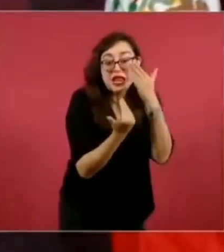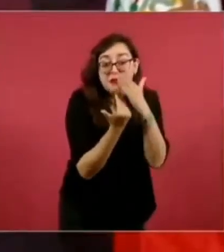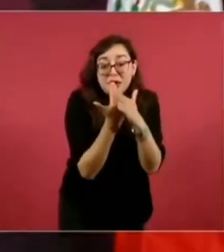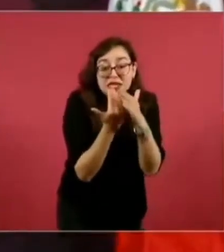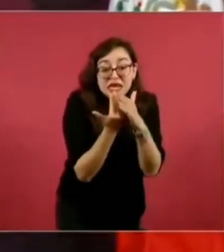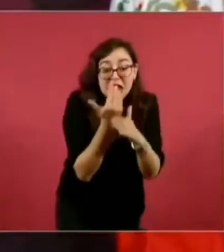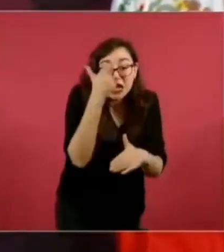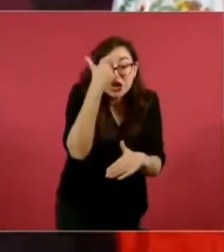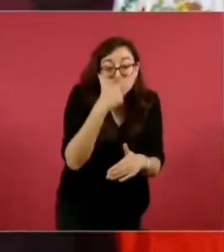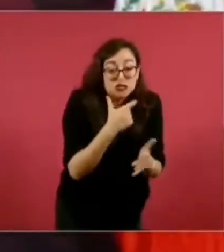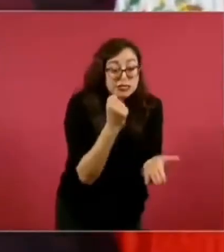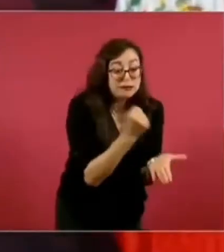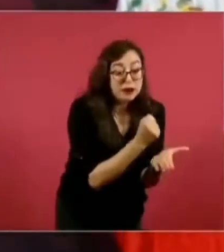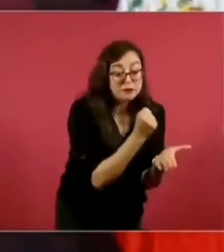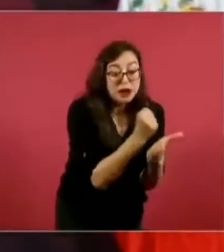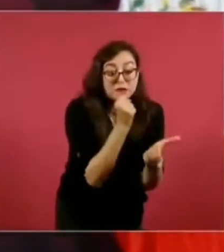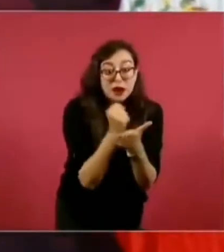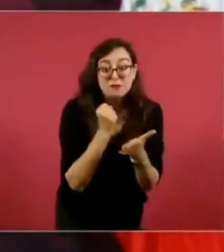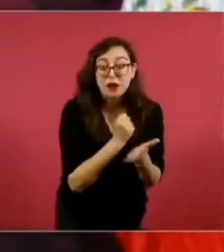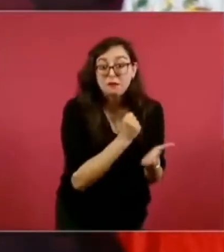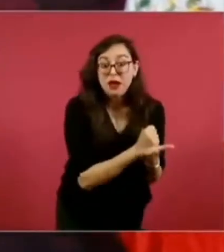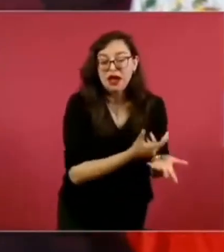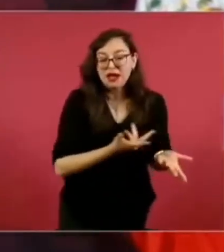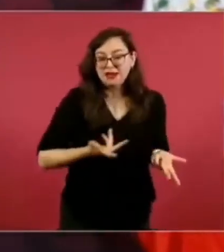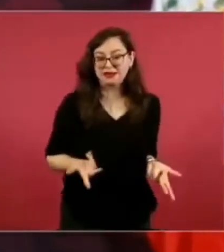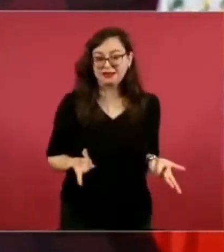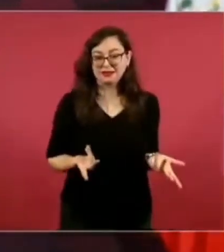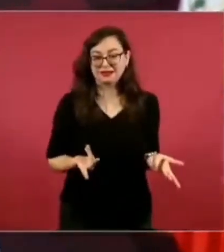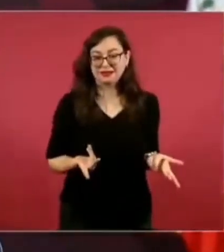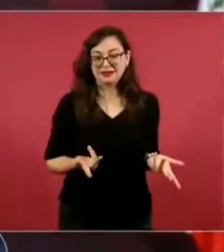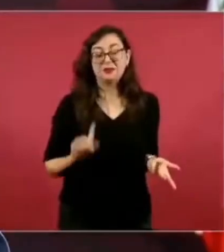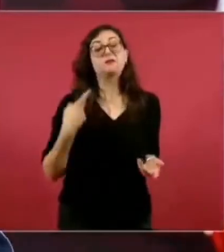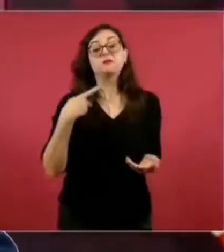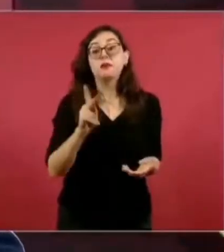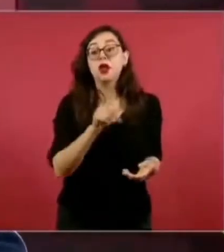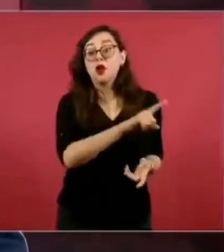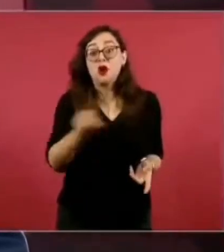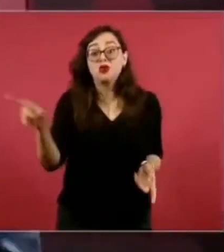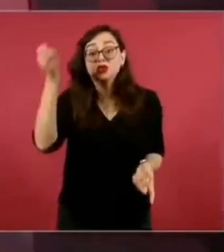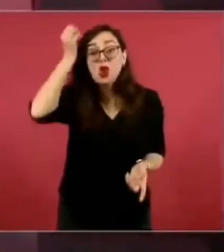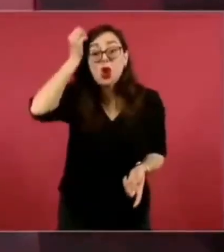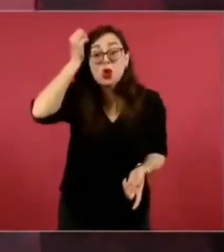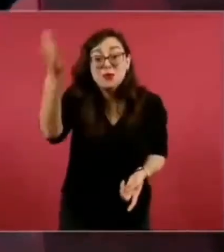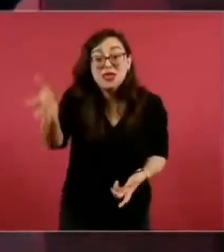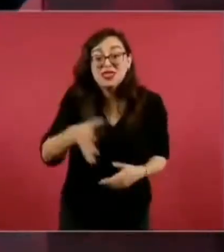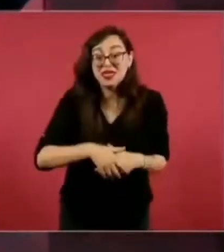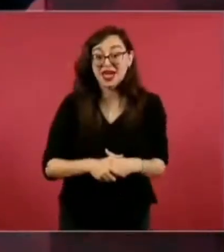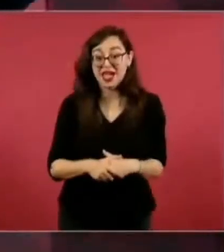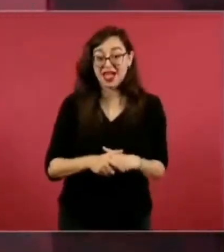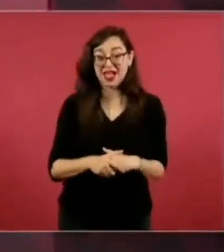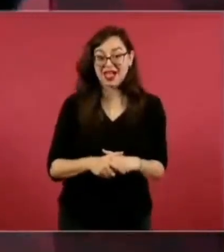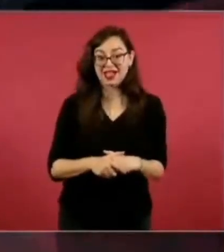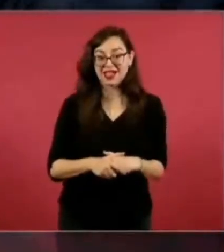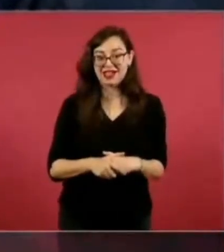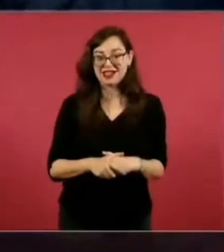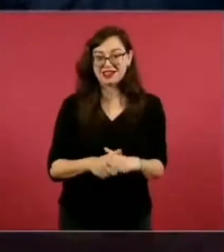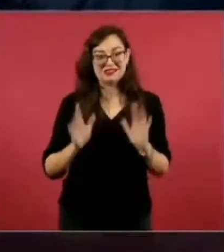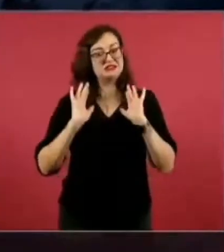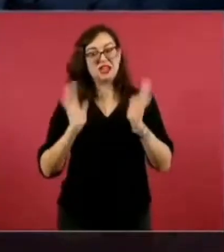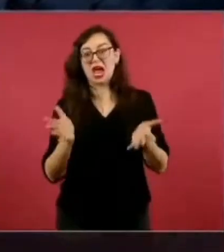¿no? O al propio Ciro, López Dóriga, Loré de Mola. No. Eso les